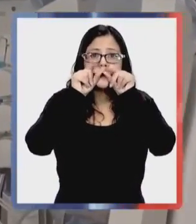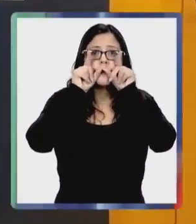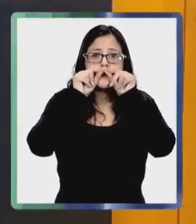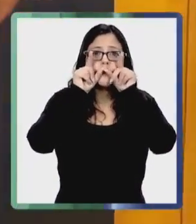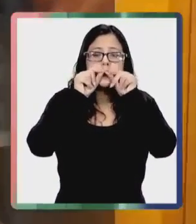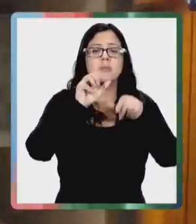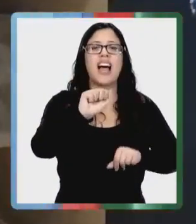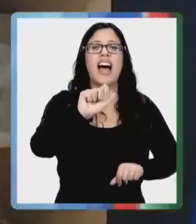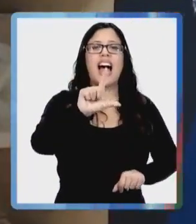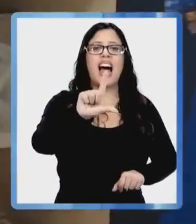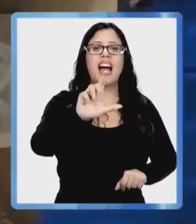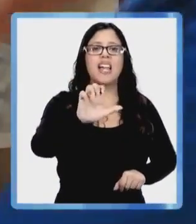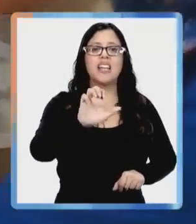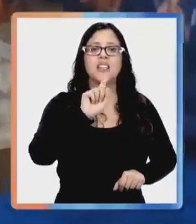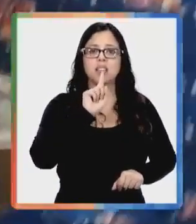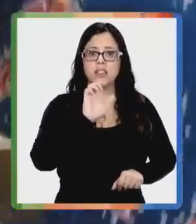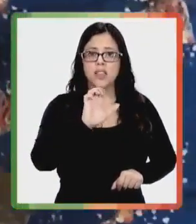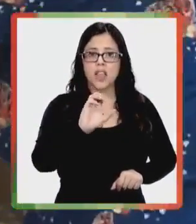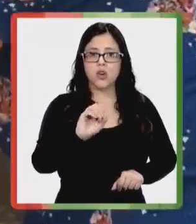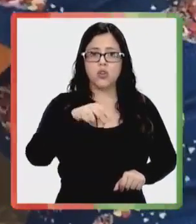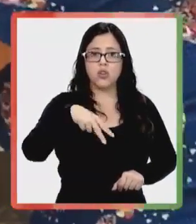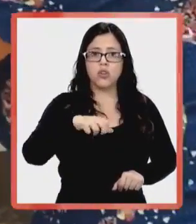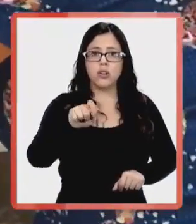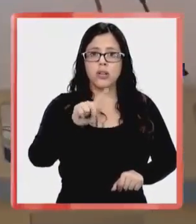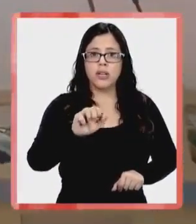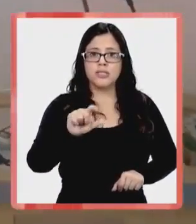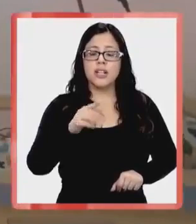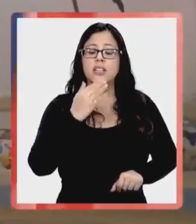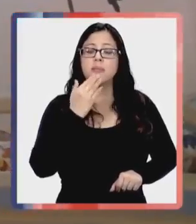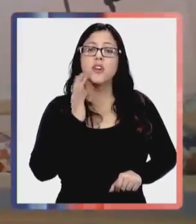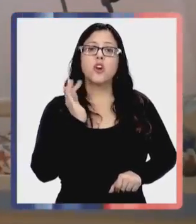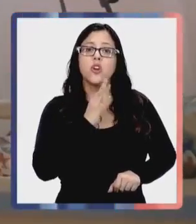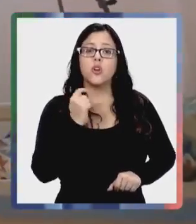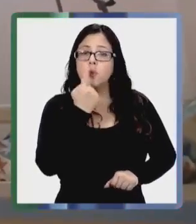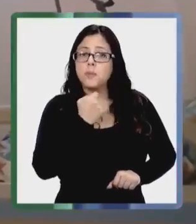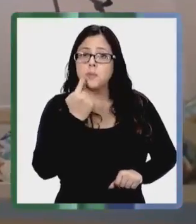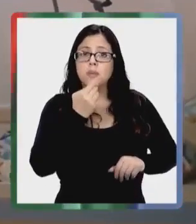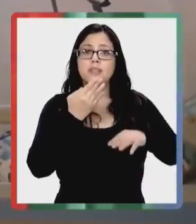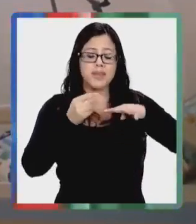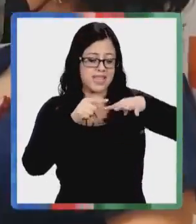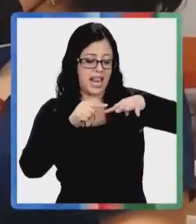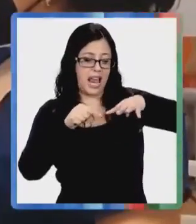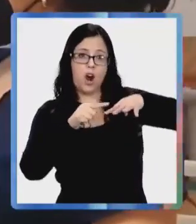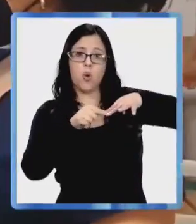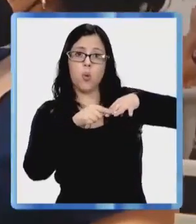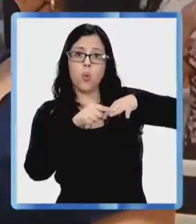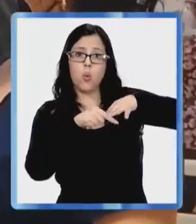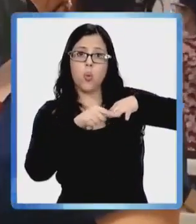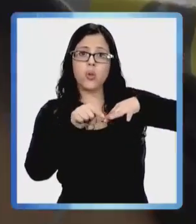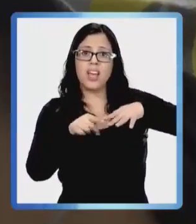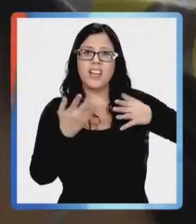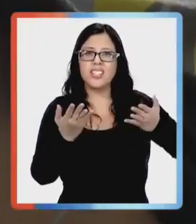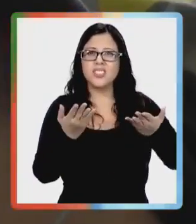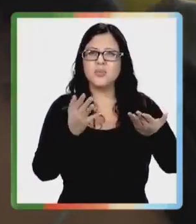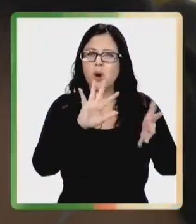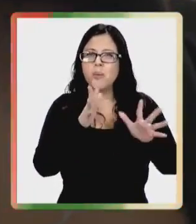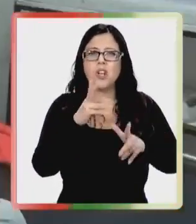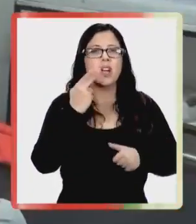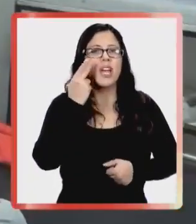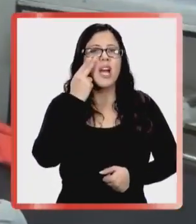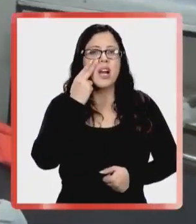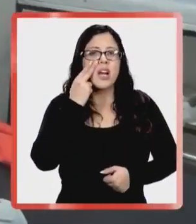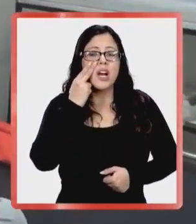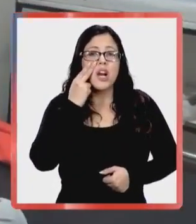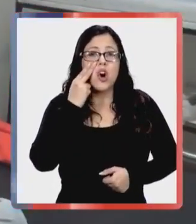aleteo nasal, que significa una gran sed de aire. La coloración de los labios de las uñitas de los niños, esta coloración azulosa, que